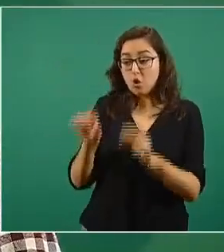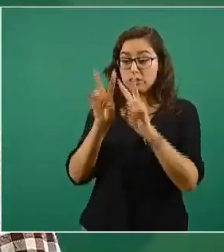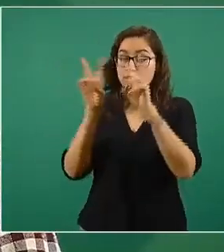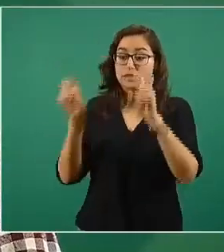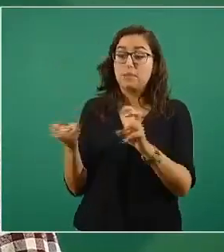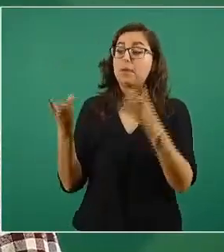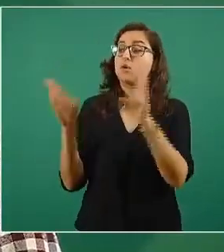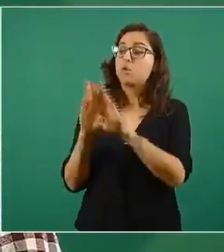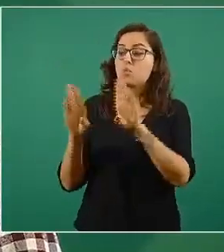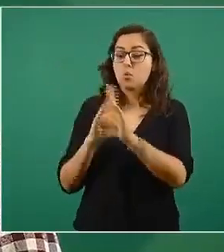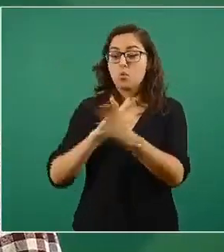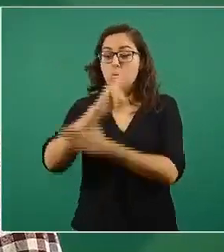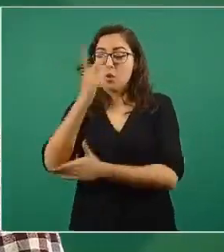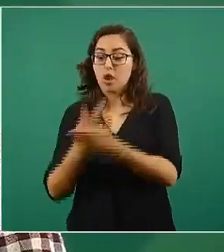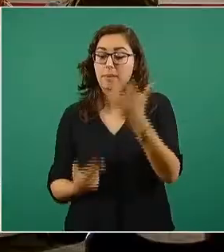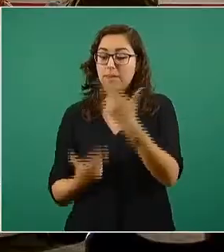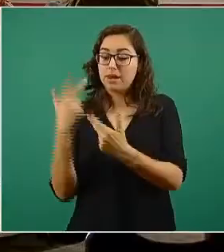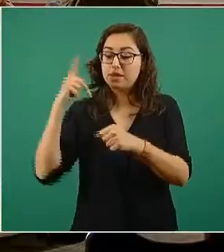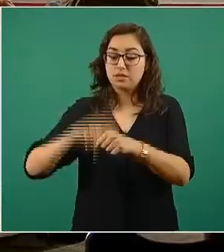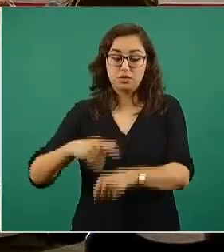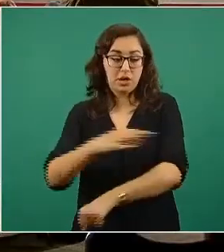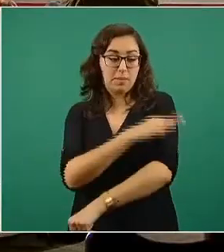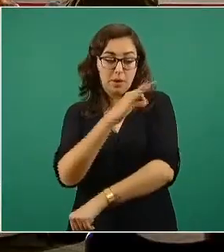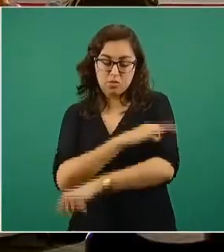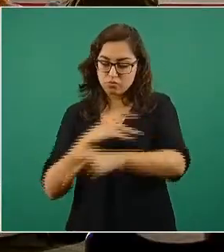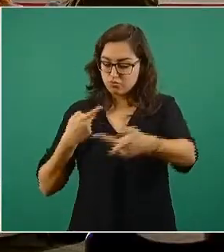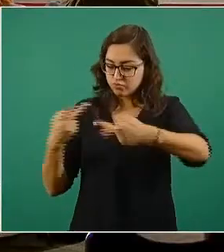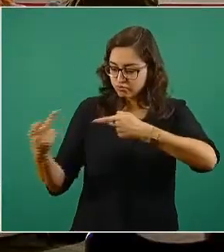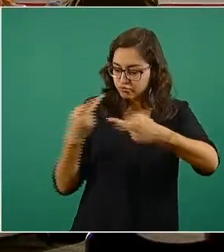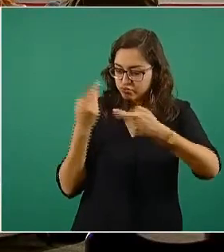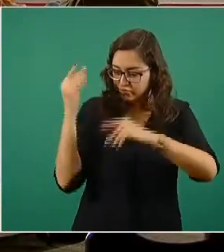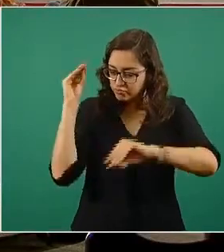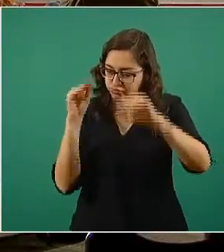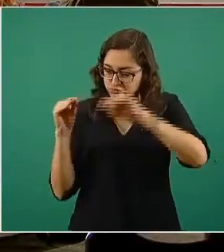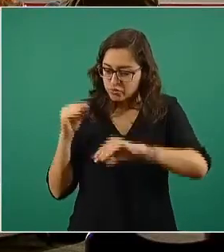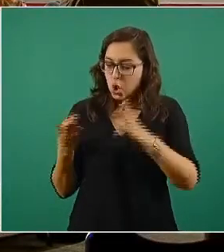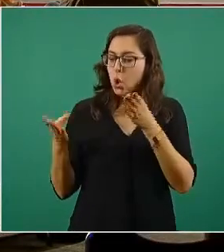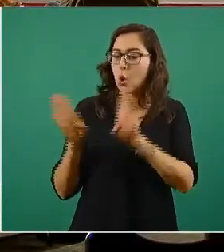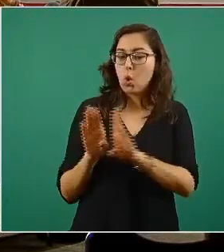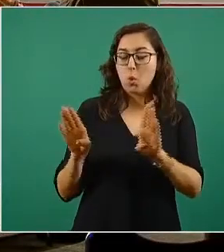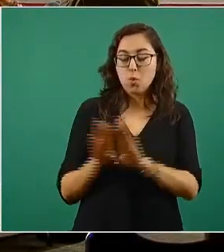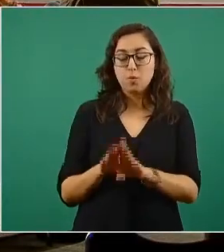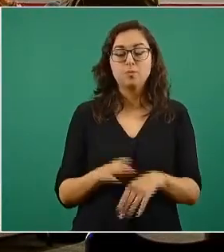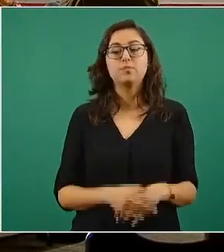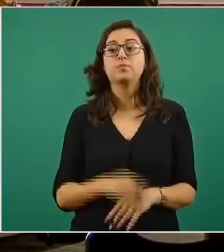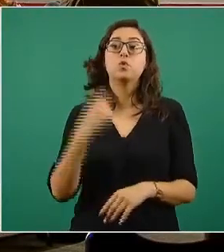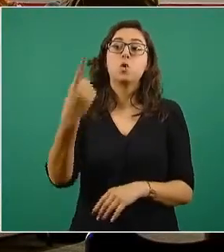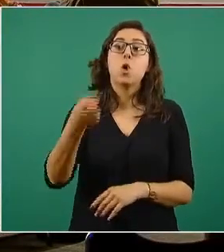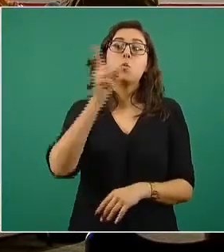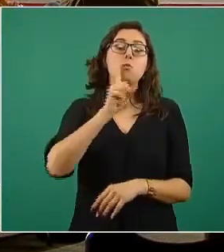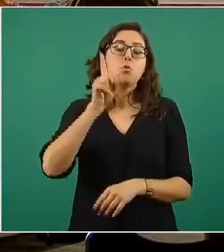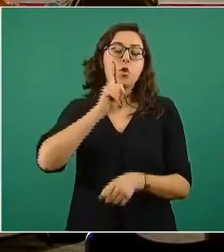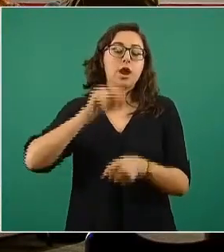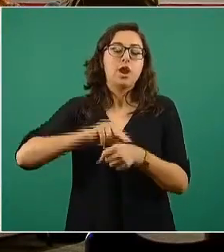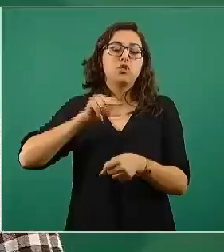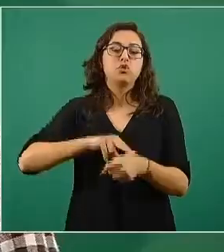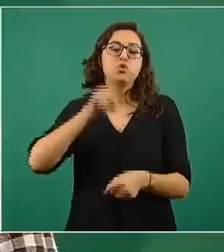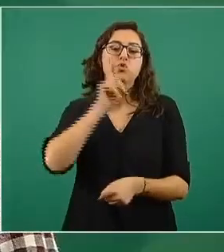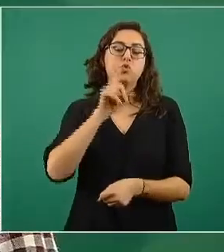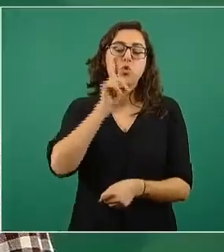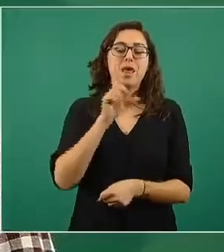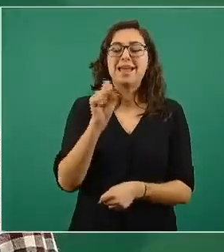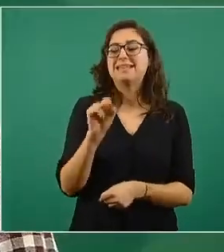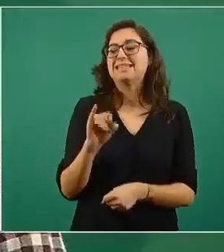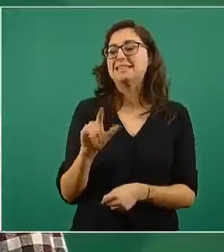técnicas del Programa Nacional de Vacunación contra COVID-19. La doctora Silvia Roldán, quien